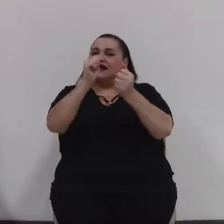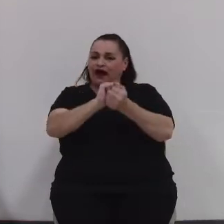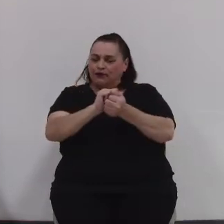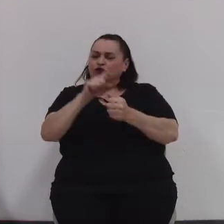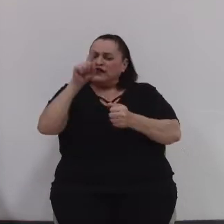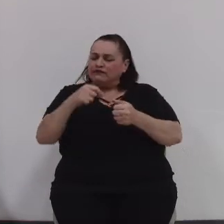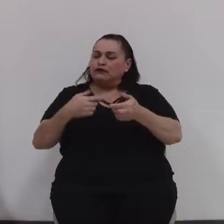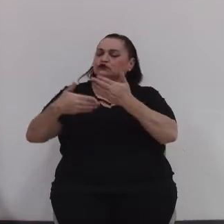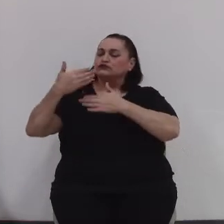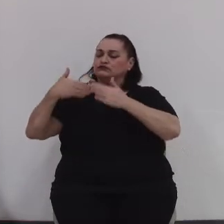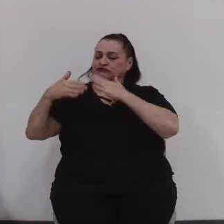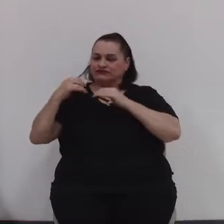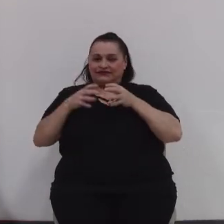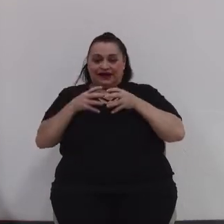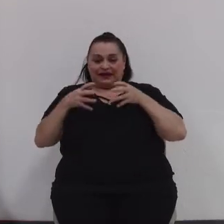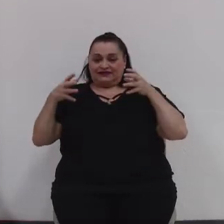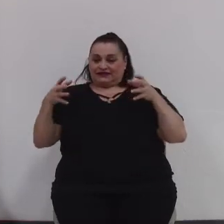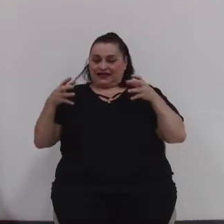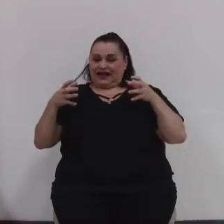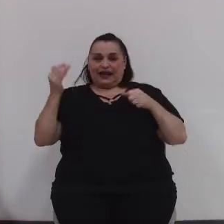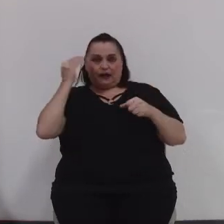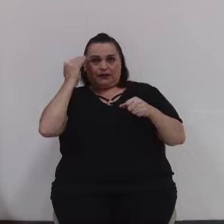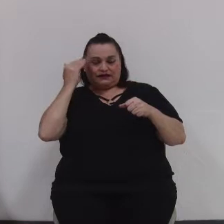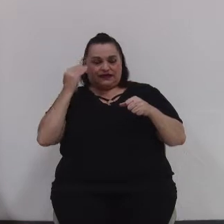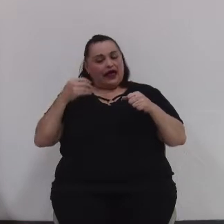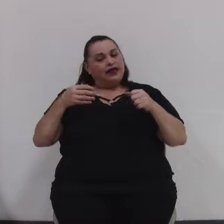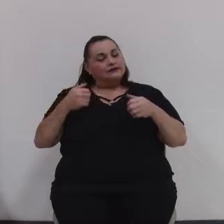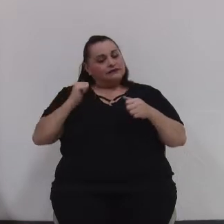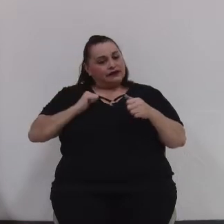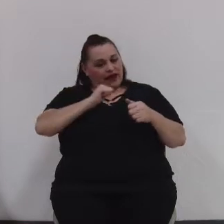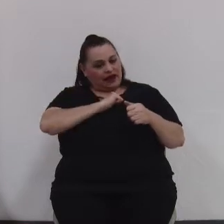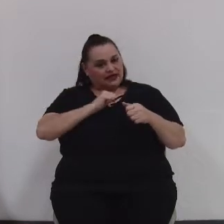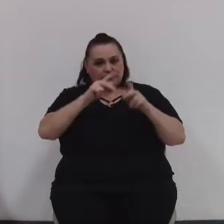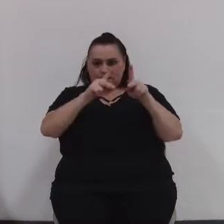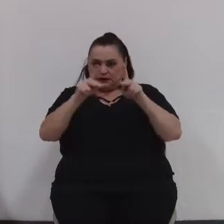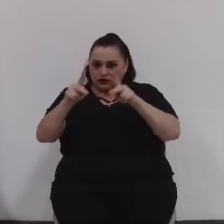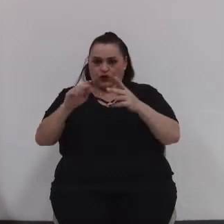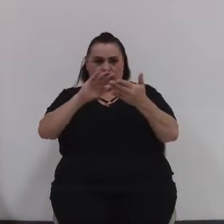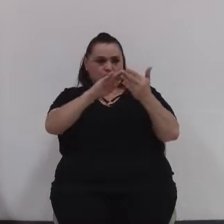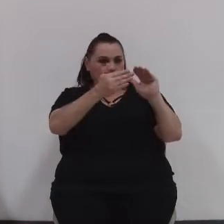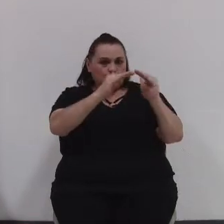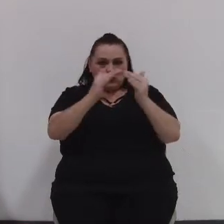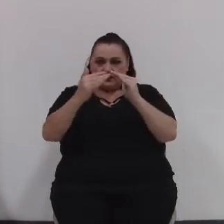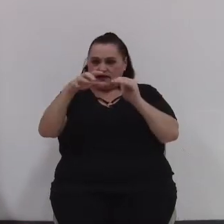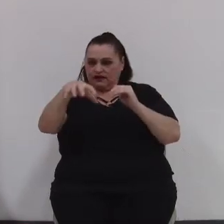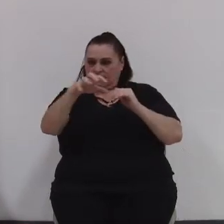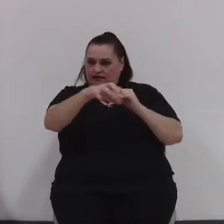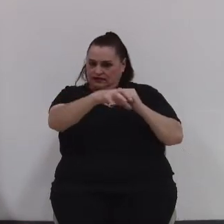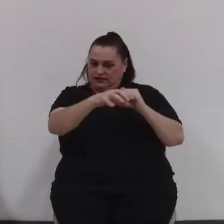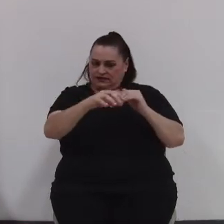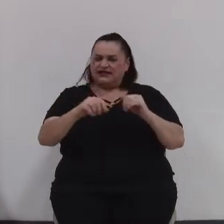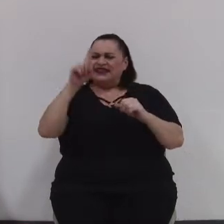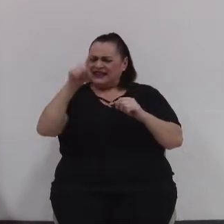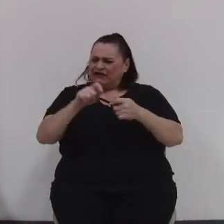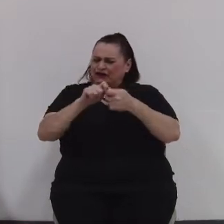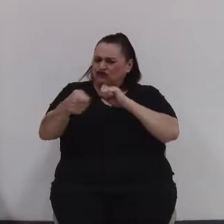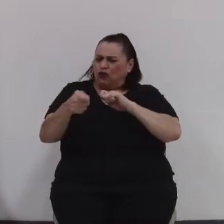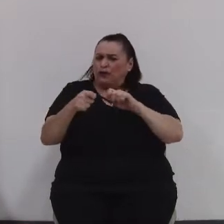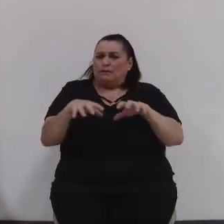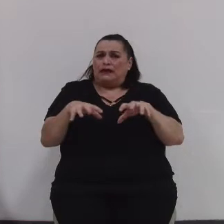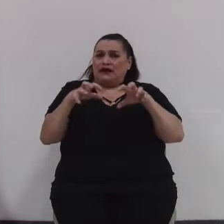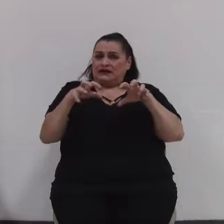y acrecentar la capacidad de agencia de las personas, de las comunidades. Es preciso romper la parálisis que sujeta a la